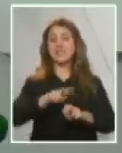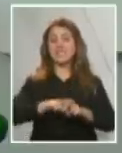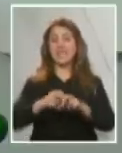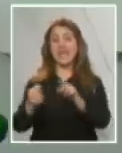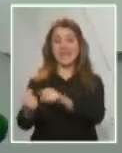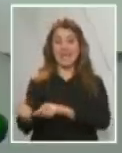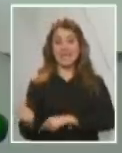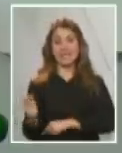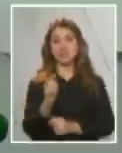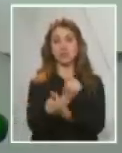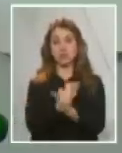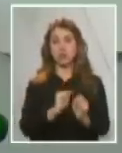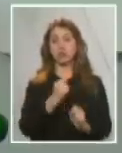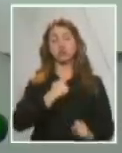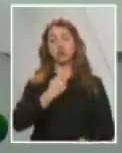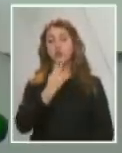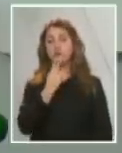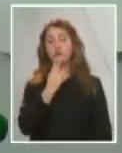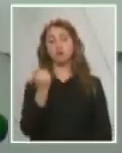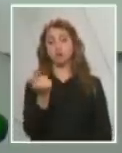yo vivo sola.